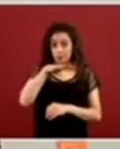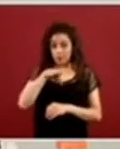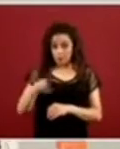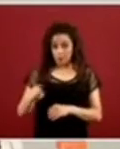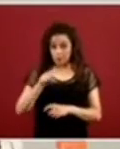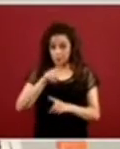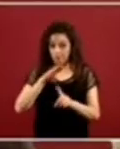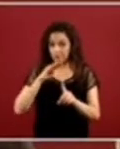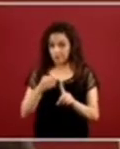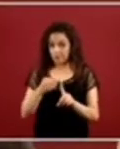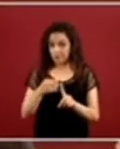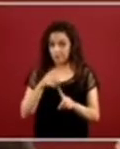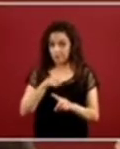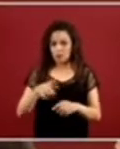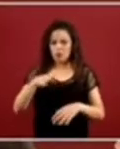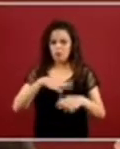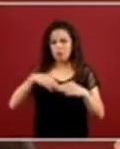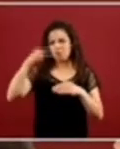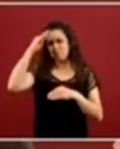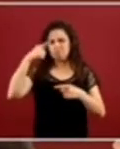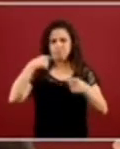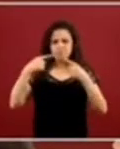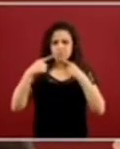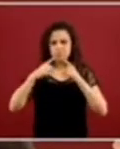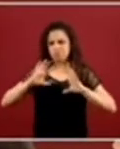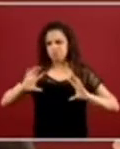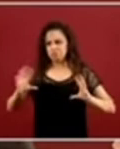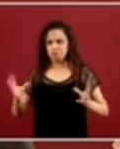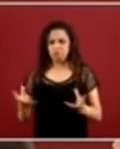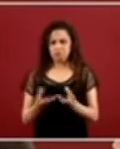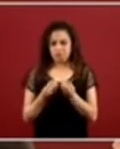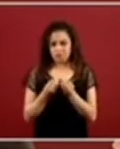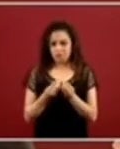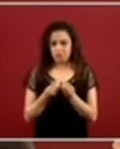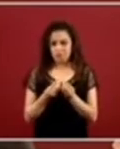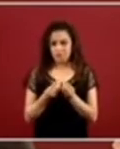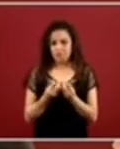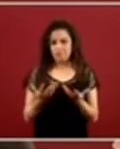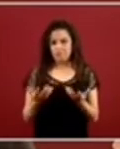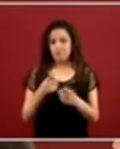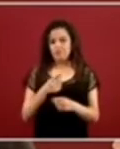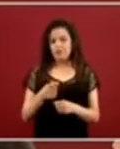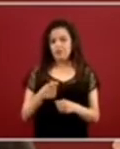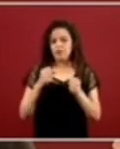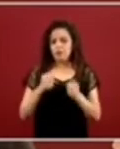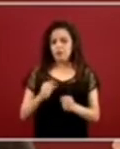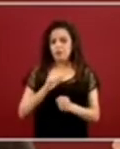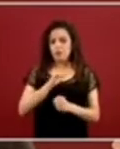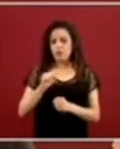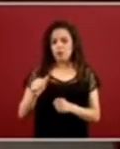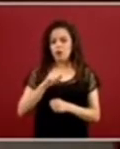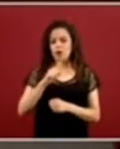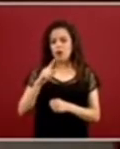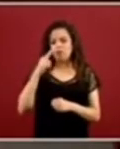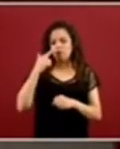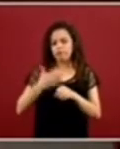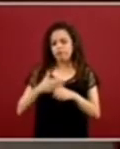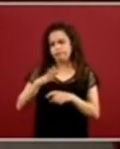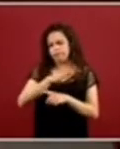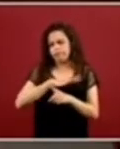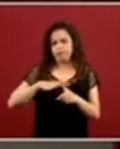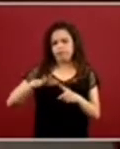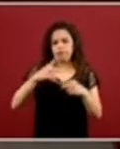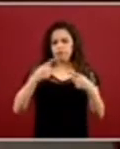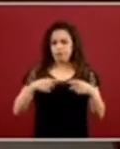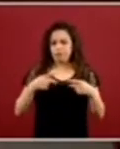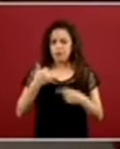estamos homologando en la medida de las posibilidades de todos, que son seguros de responsabilidad civil y también